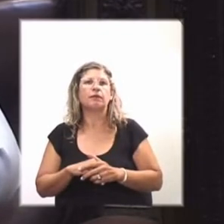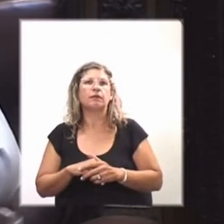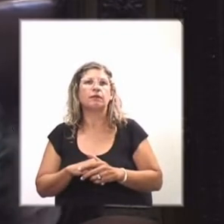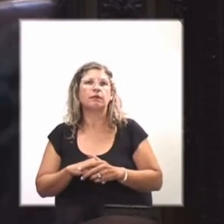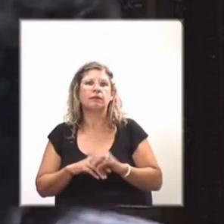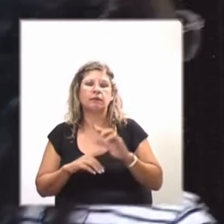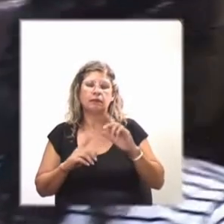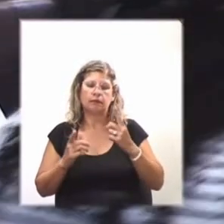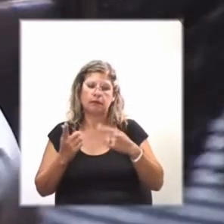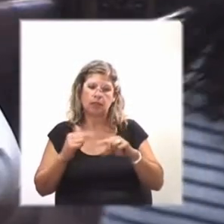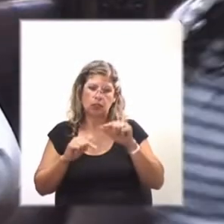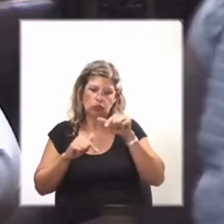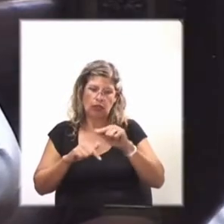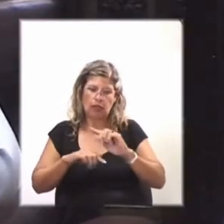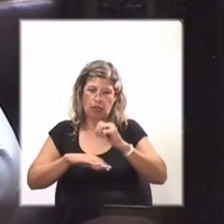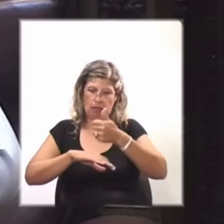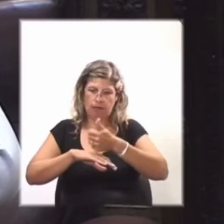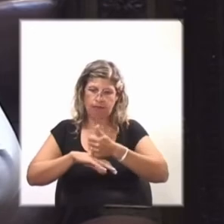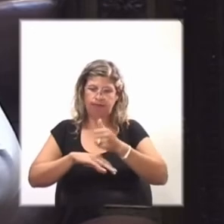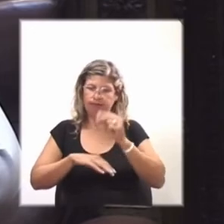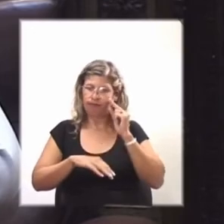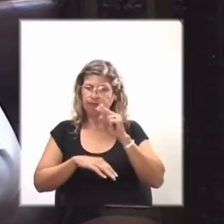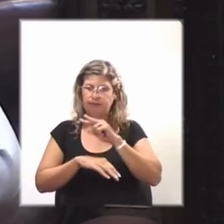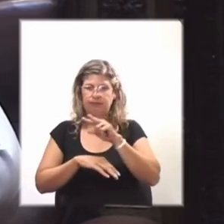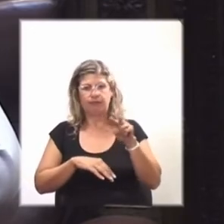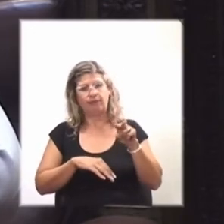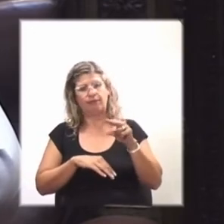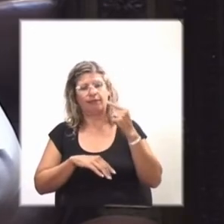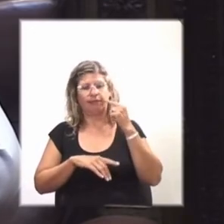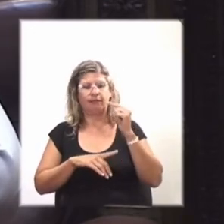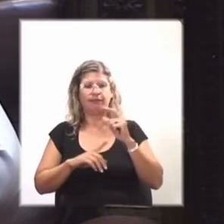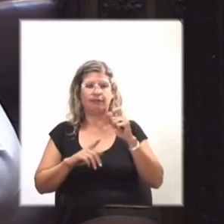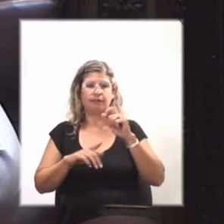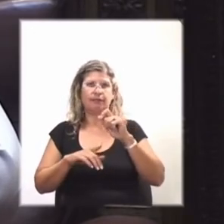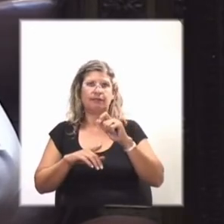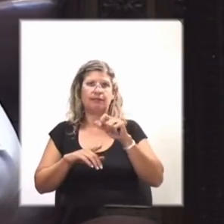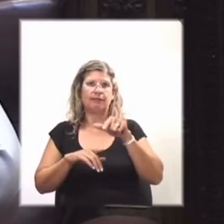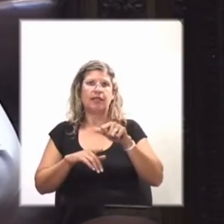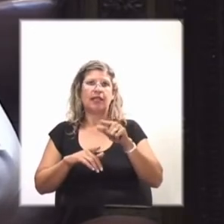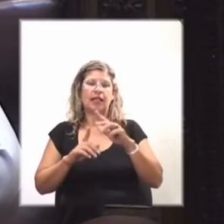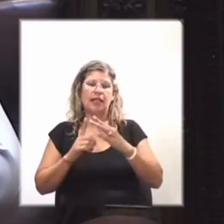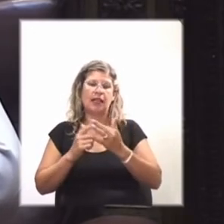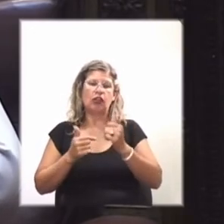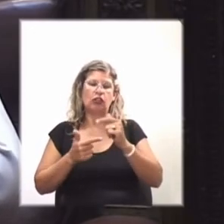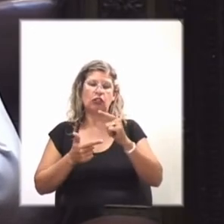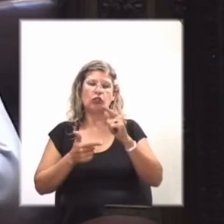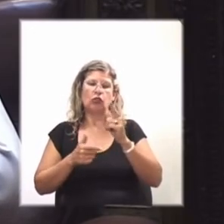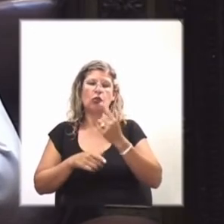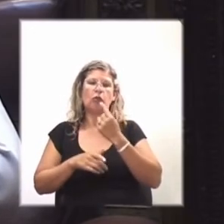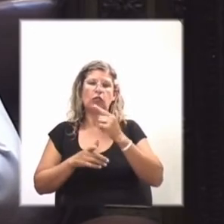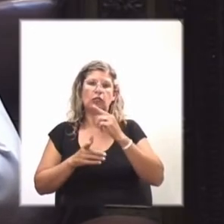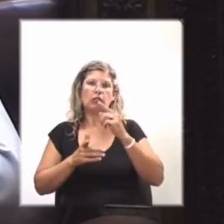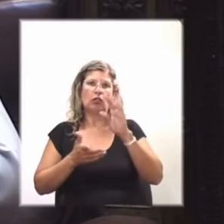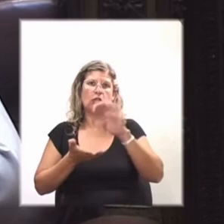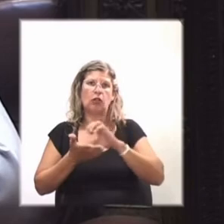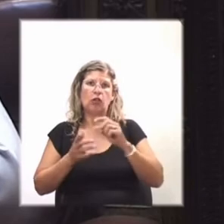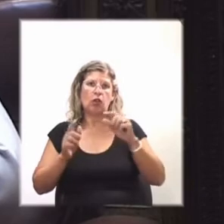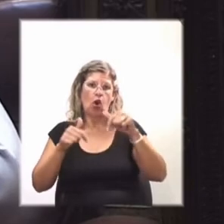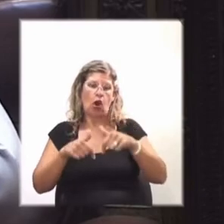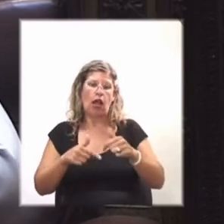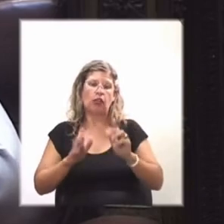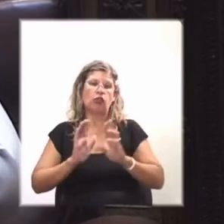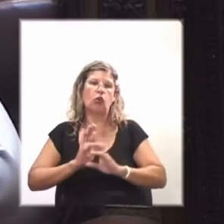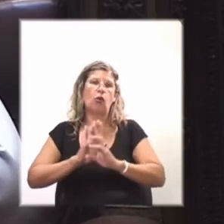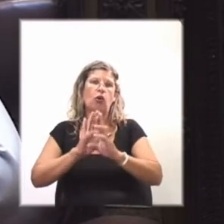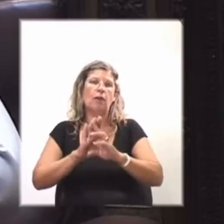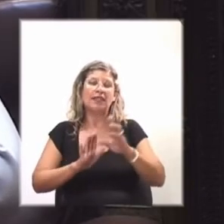Plantados entonces desde este mirador privilegiado que ocupamos en el contexto político del país, en tanto hoy somos aquí